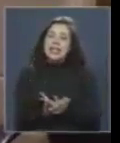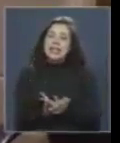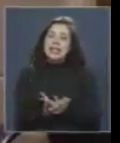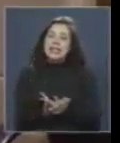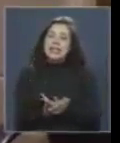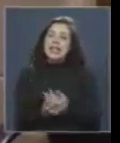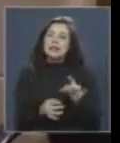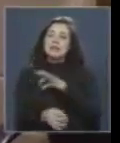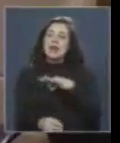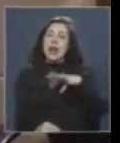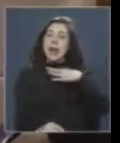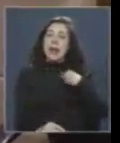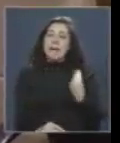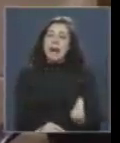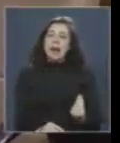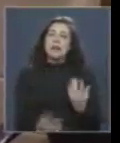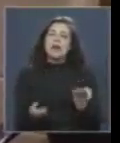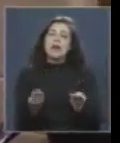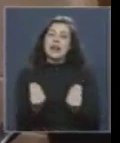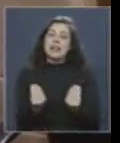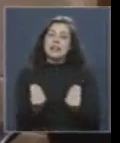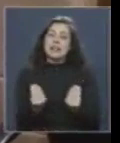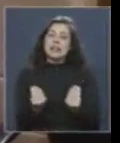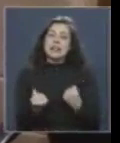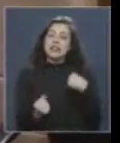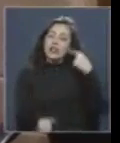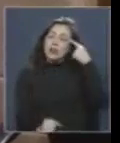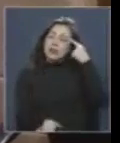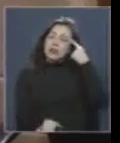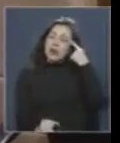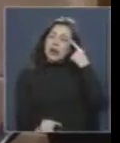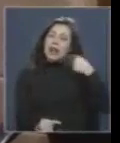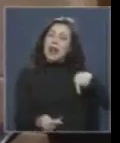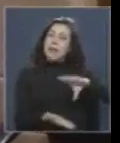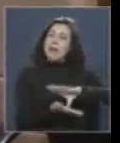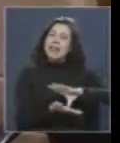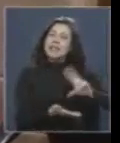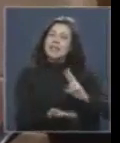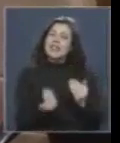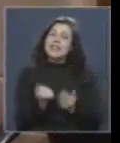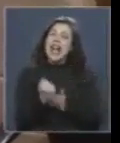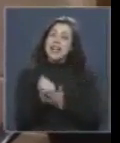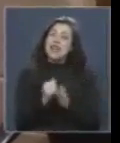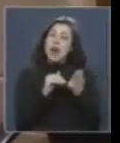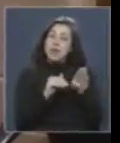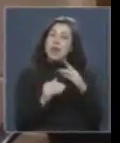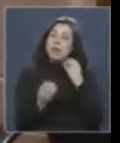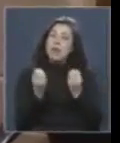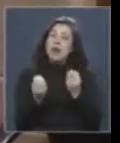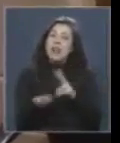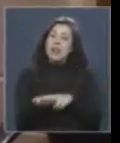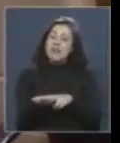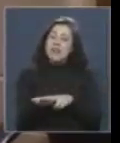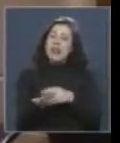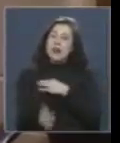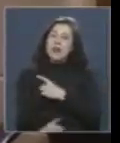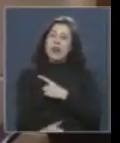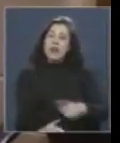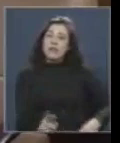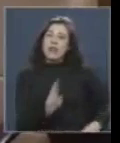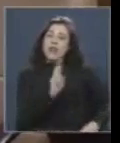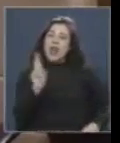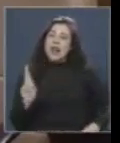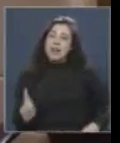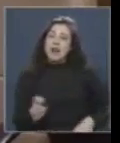que exista un embajador, porque es necesario. Si aquí creemos que el pueblo venezolano necesita ayuda, apoyo, porque efectivamente, como diputada de la República,